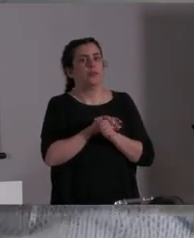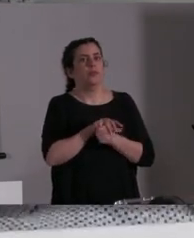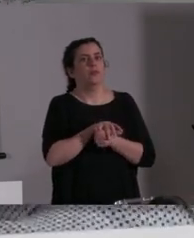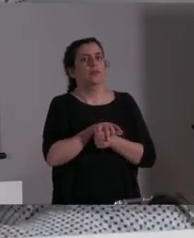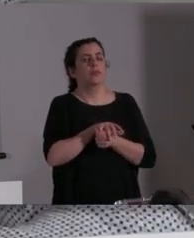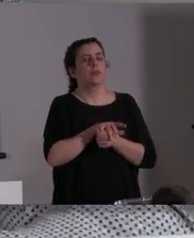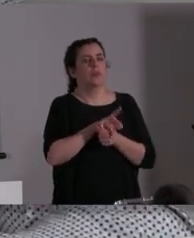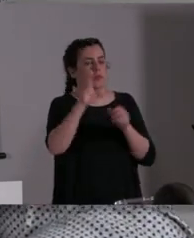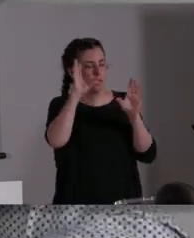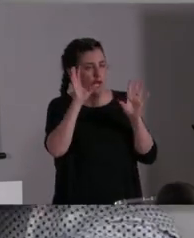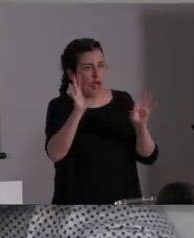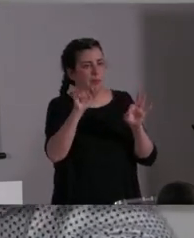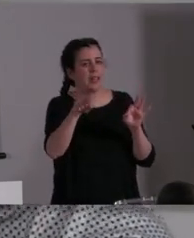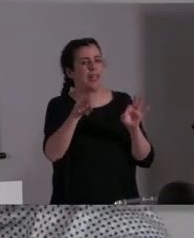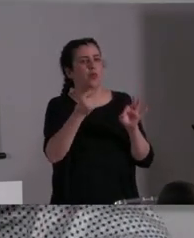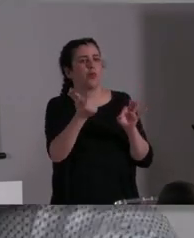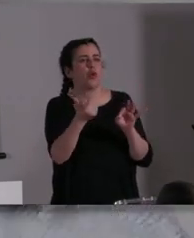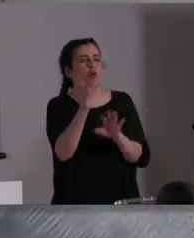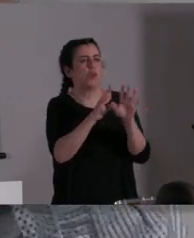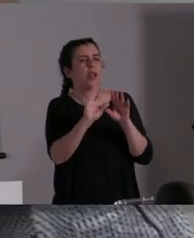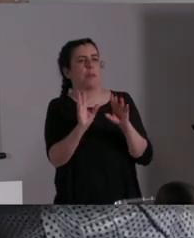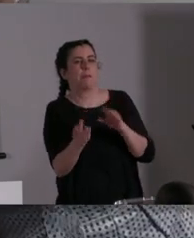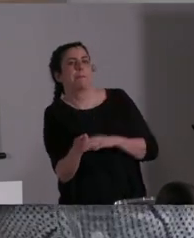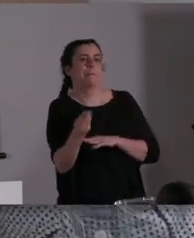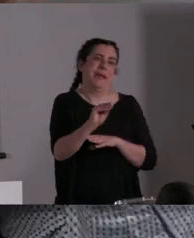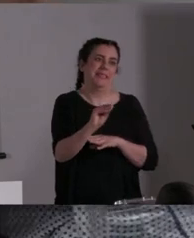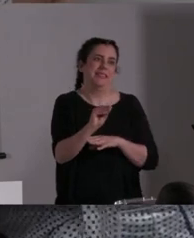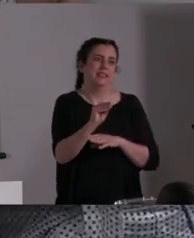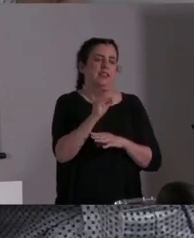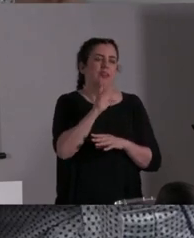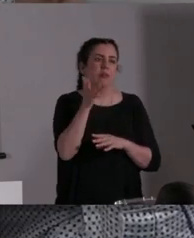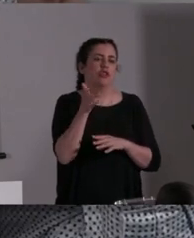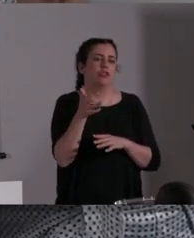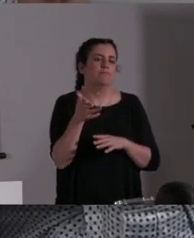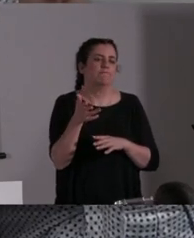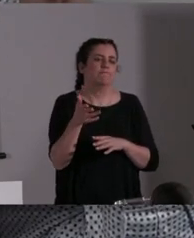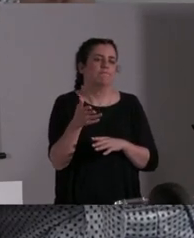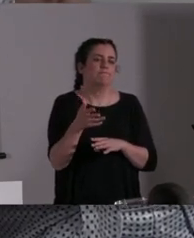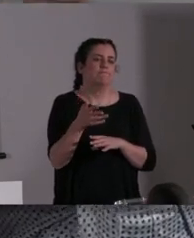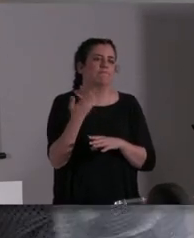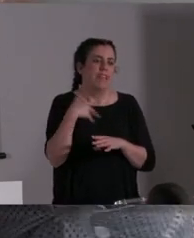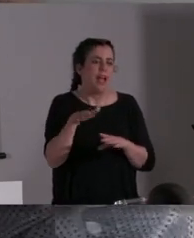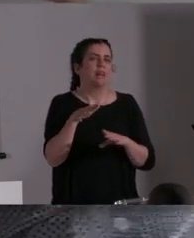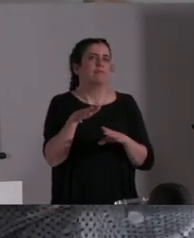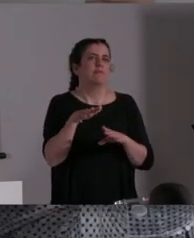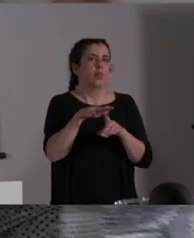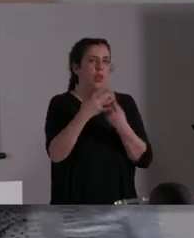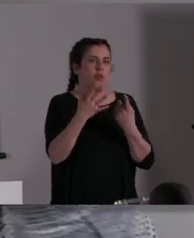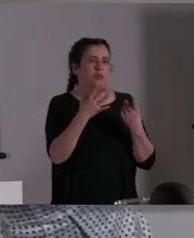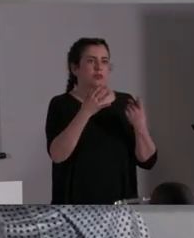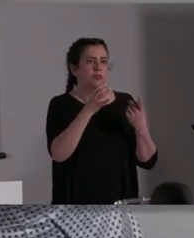hay una complicación añadida, que es que además de toda la gran dificultad que es el negocio este en el que